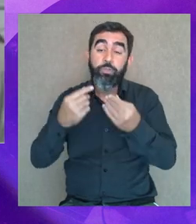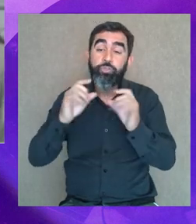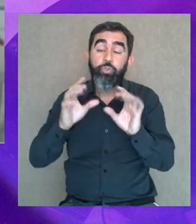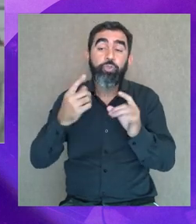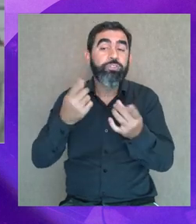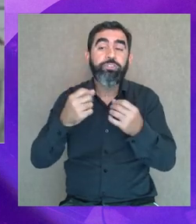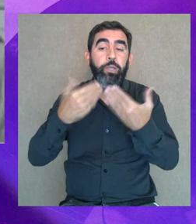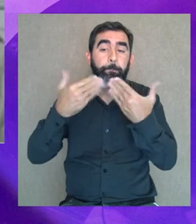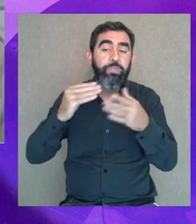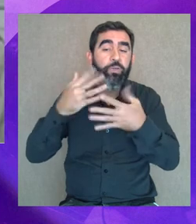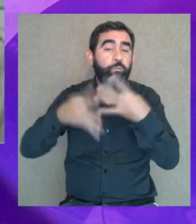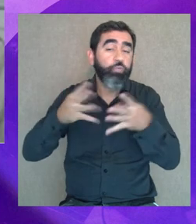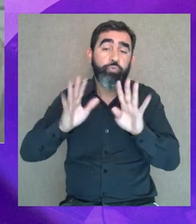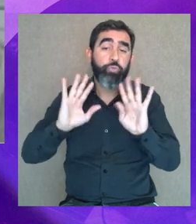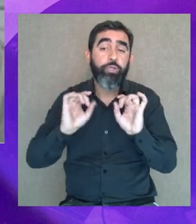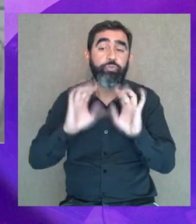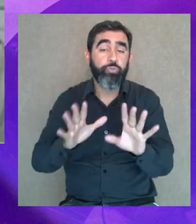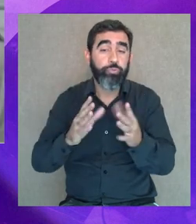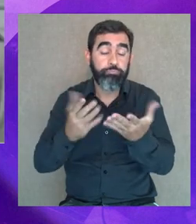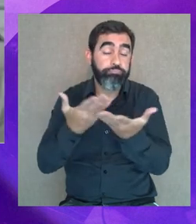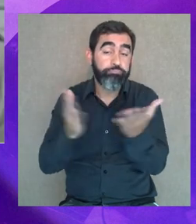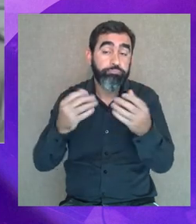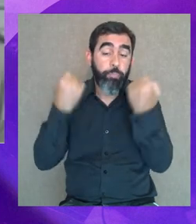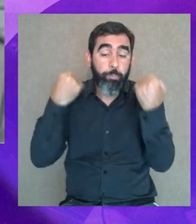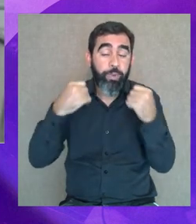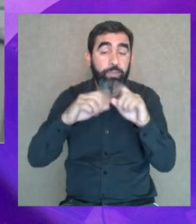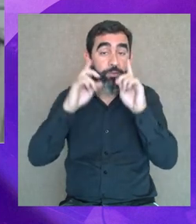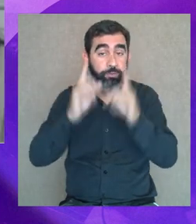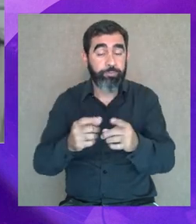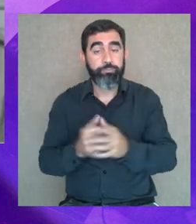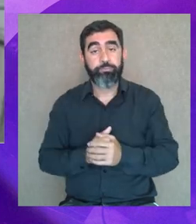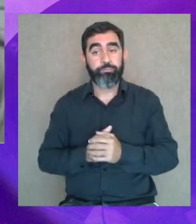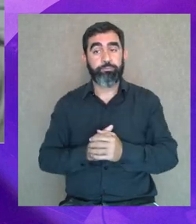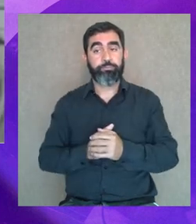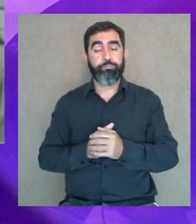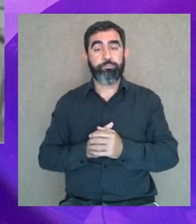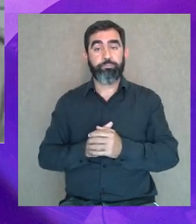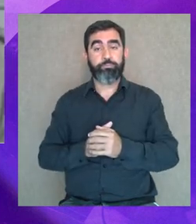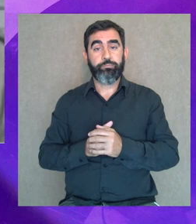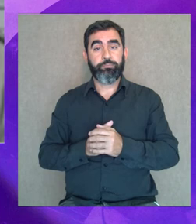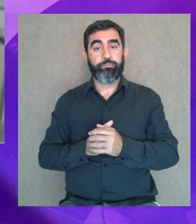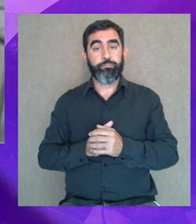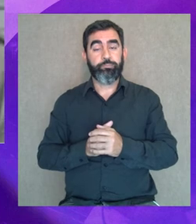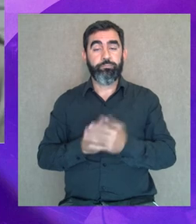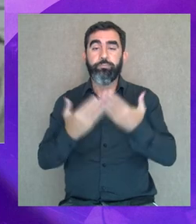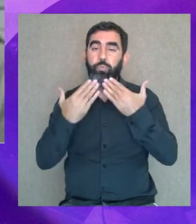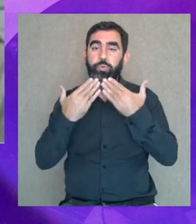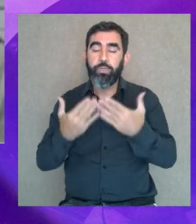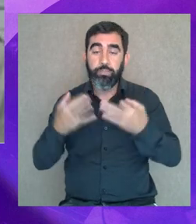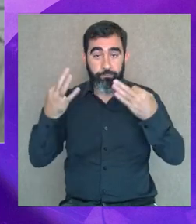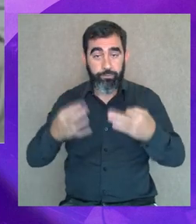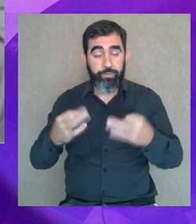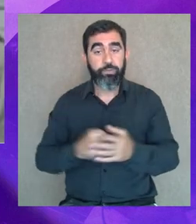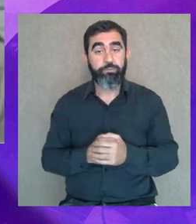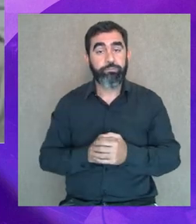no sólo decirlo eso es una muestra de que la práctica de con debilidad funciona en exacto que funcione realmente muchas gracias